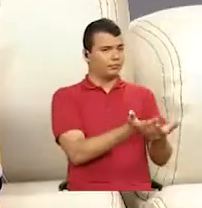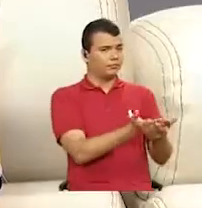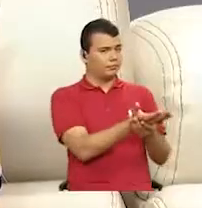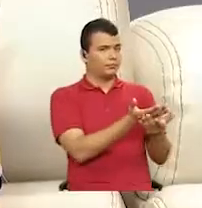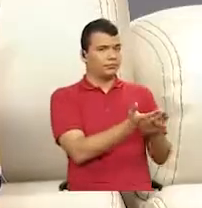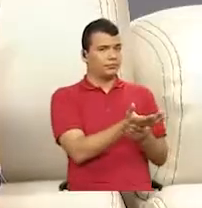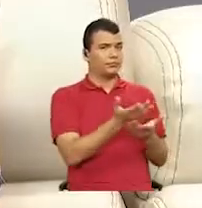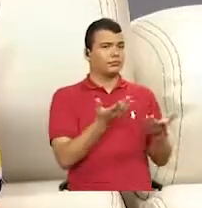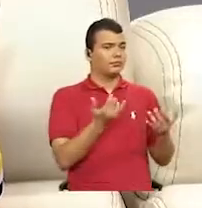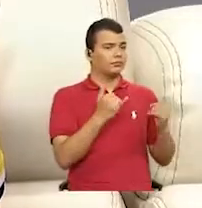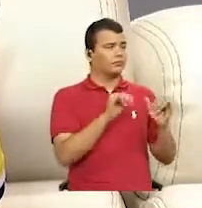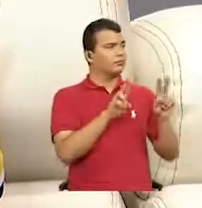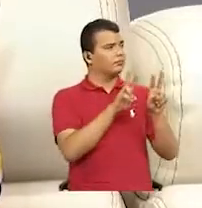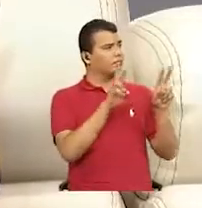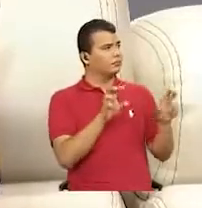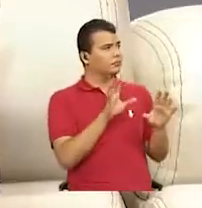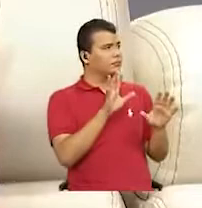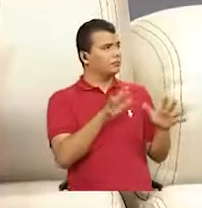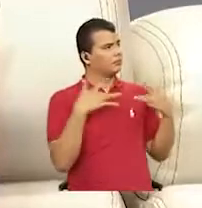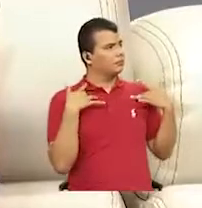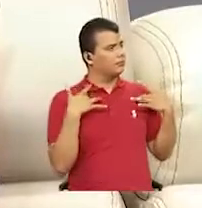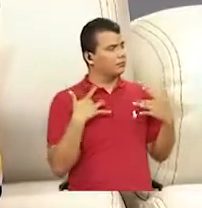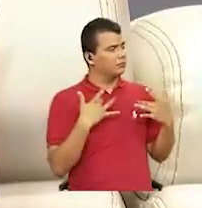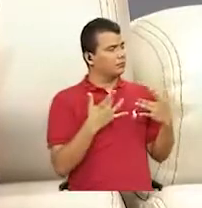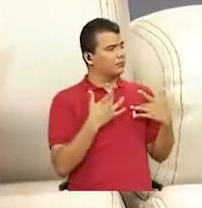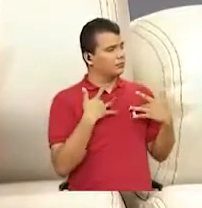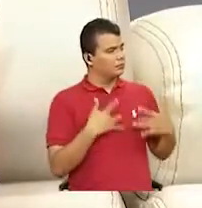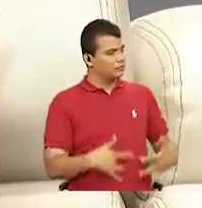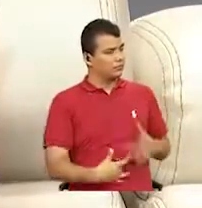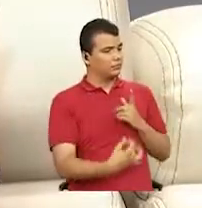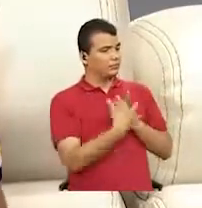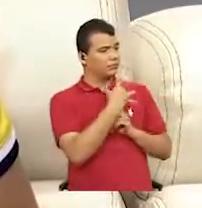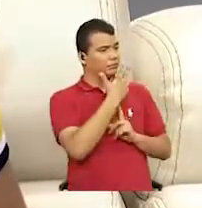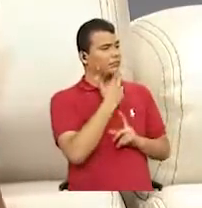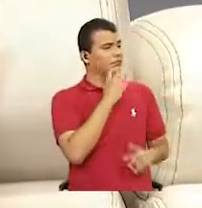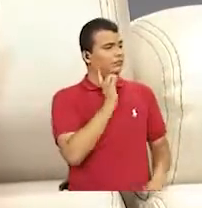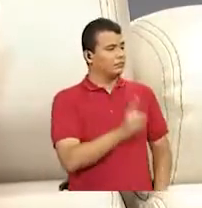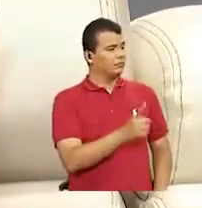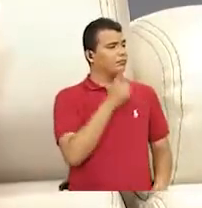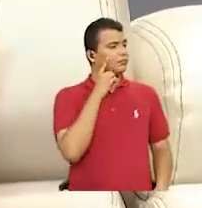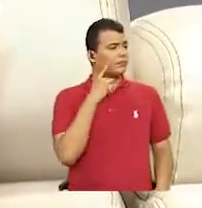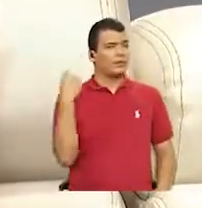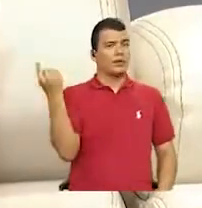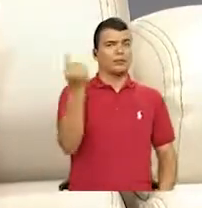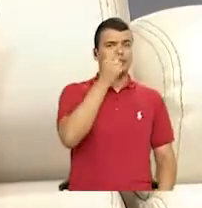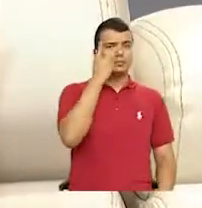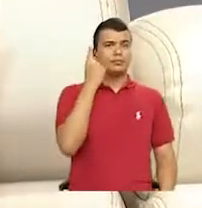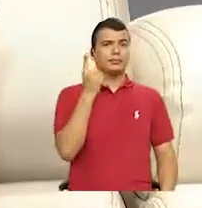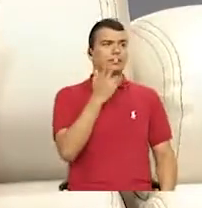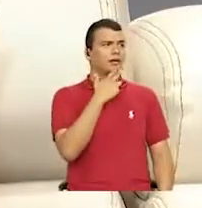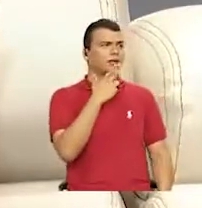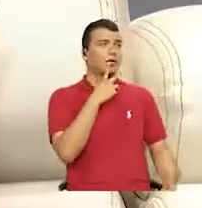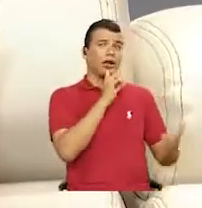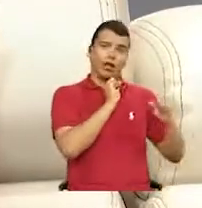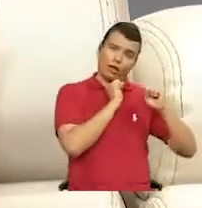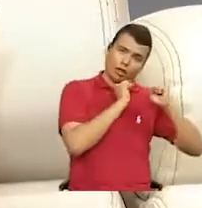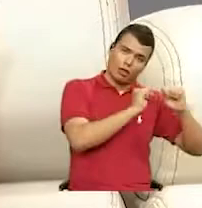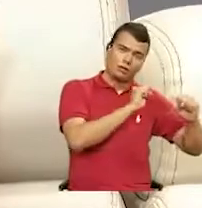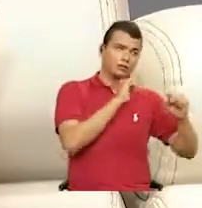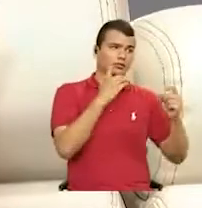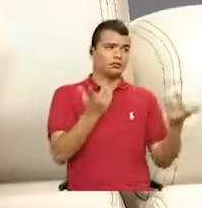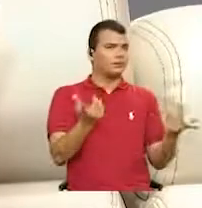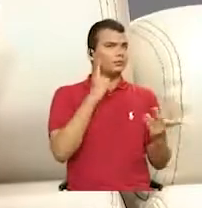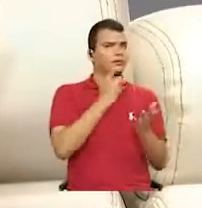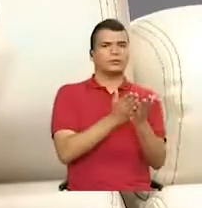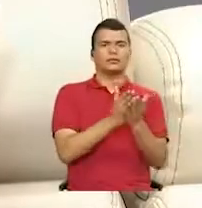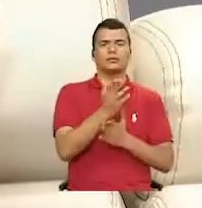Mauro, porque claro. el tema del azúcar, de todas estas bebidas azucaradas, se convierten en una adicción incluso. O sea, uno no puede parar, uno se claro.